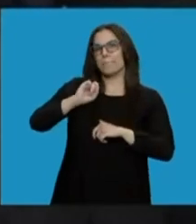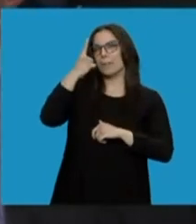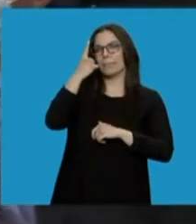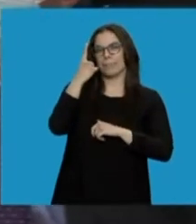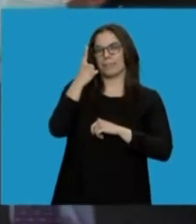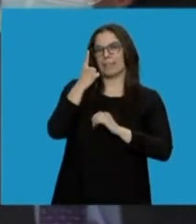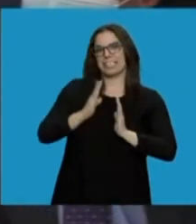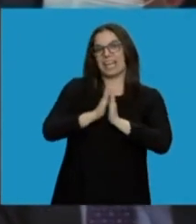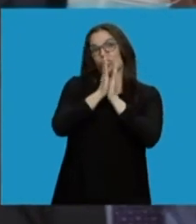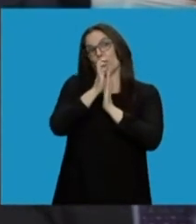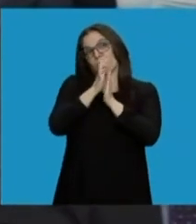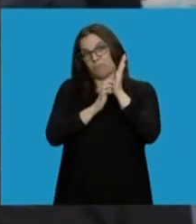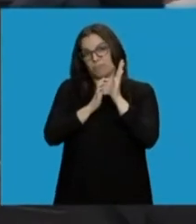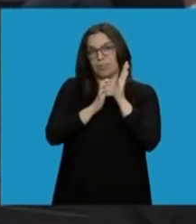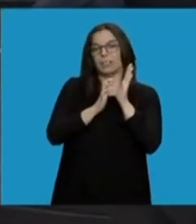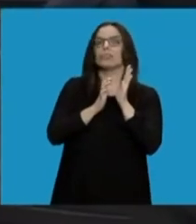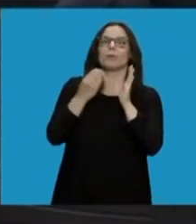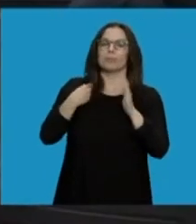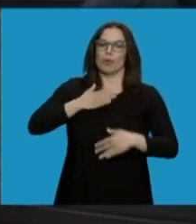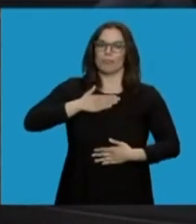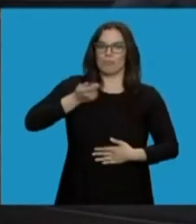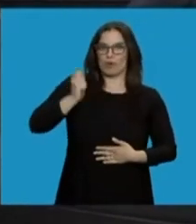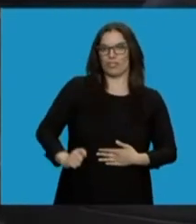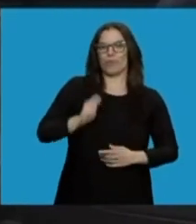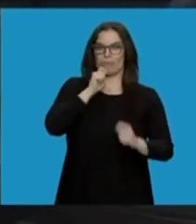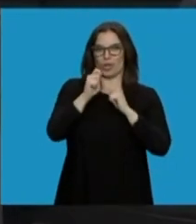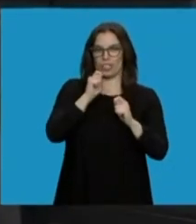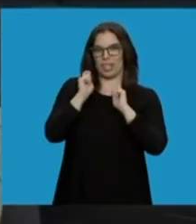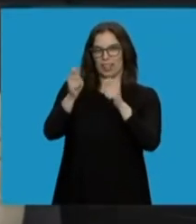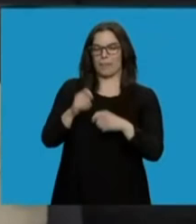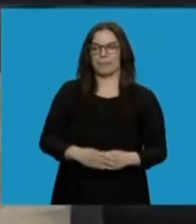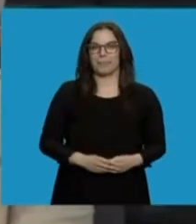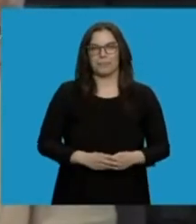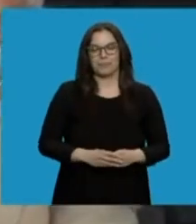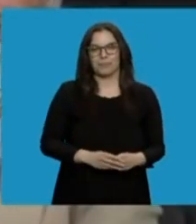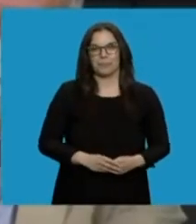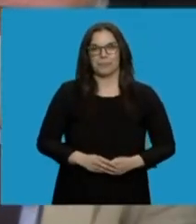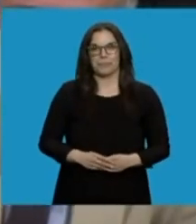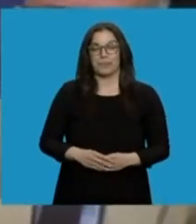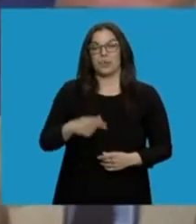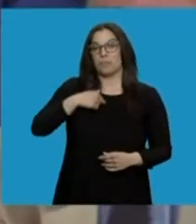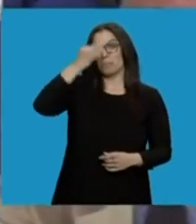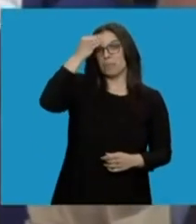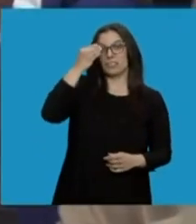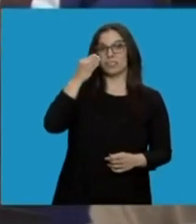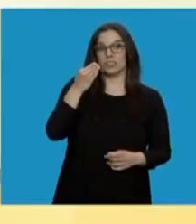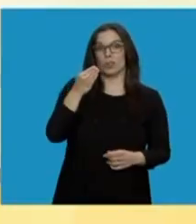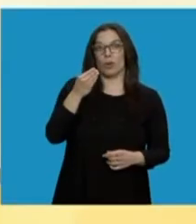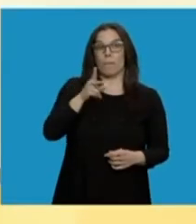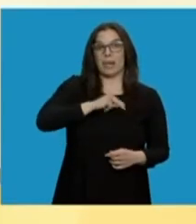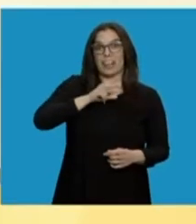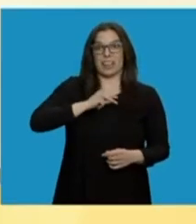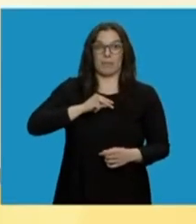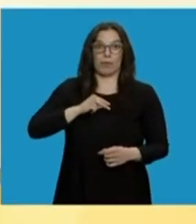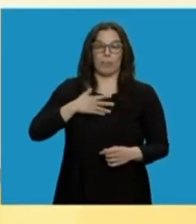o el primer beato al menos de la profesión. No digo que no haya mucha gente que no lo merezca,